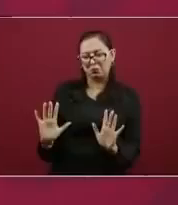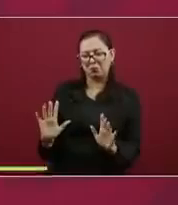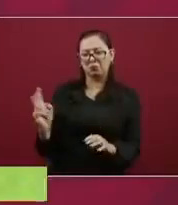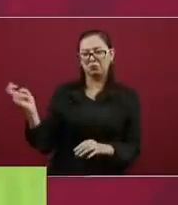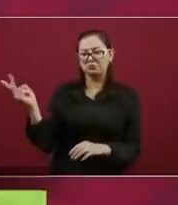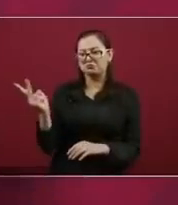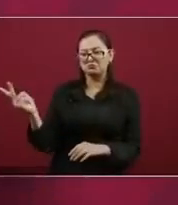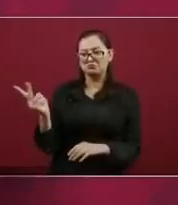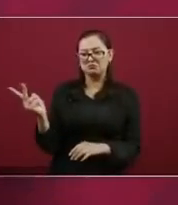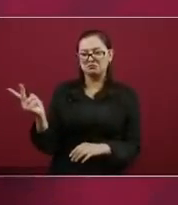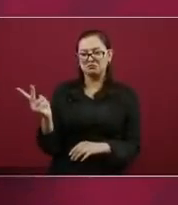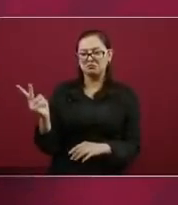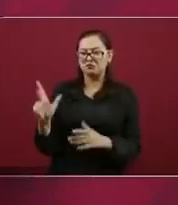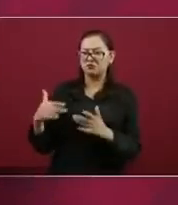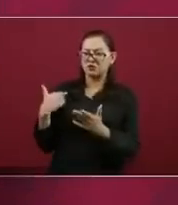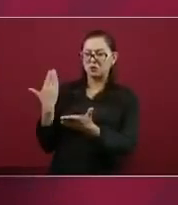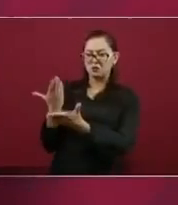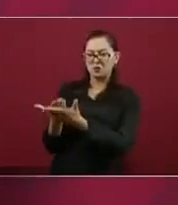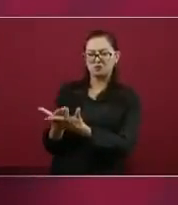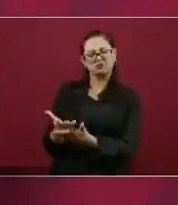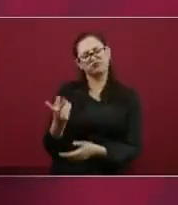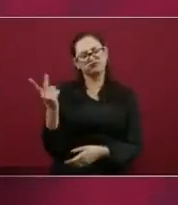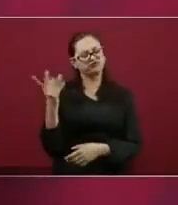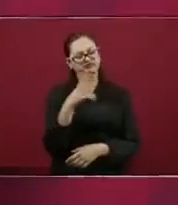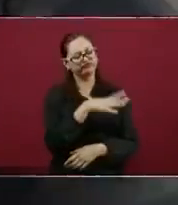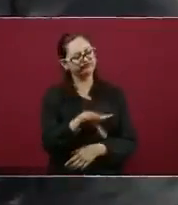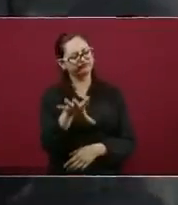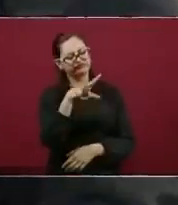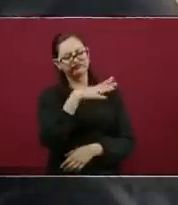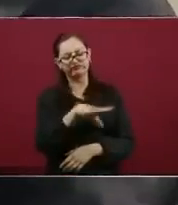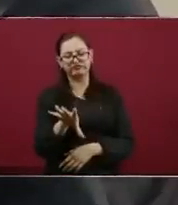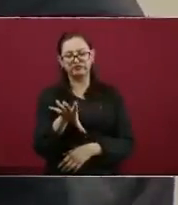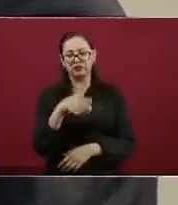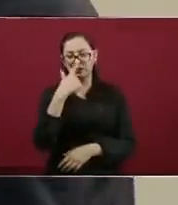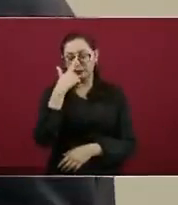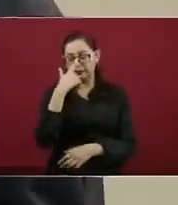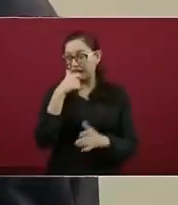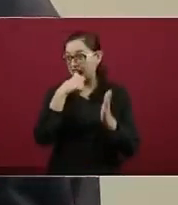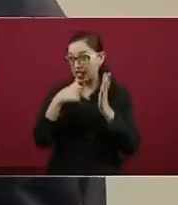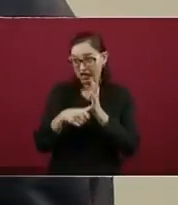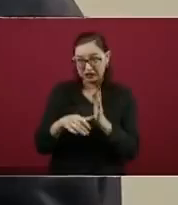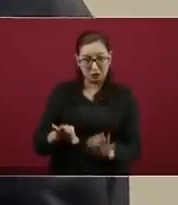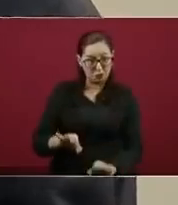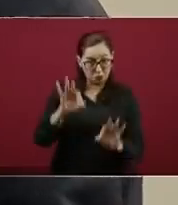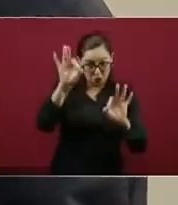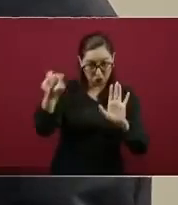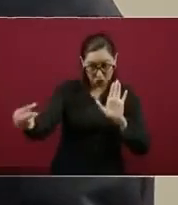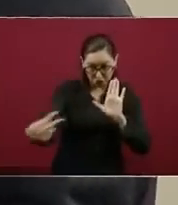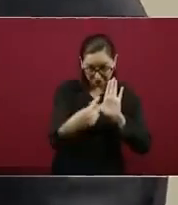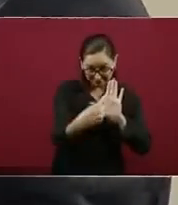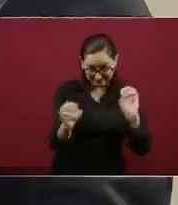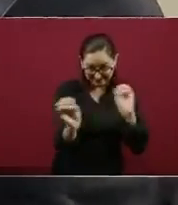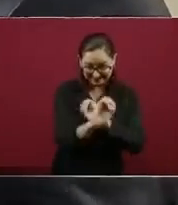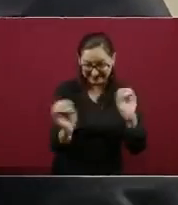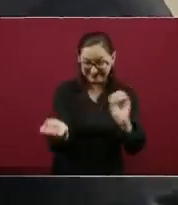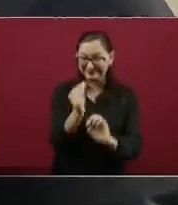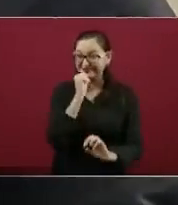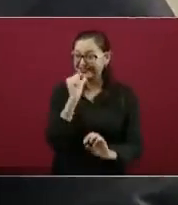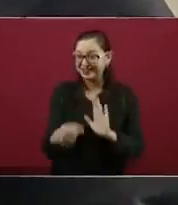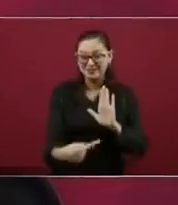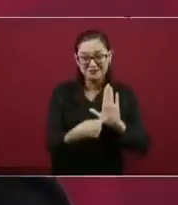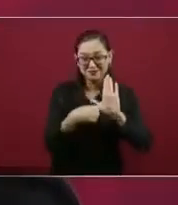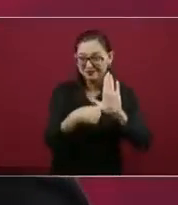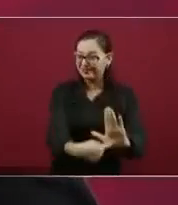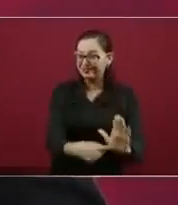Rechazan, ¿no?, lo que les estamos planteando en la carta que no hemos publicado, y que no le hemos